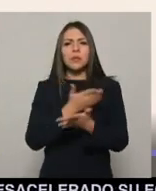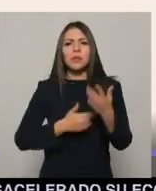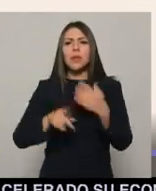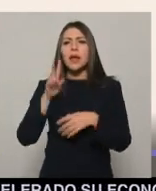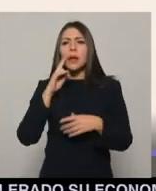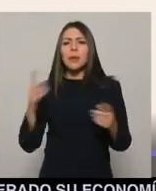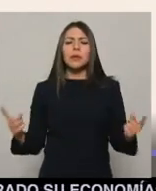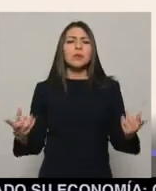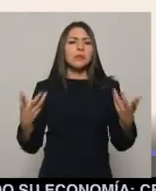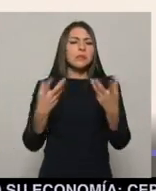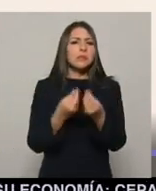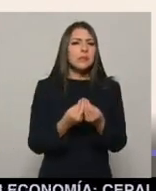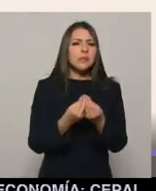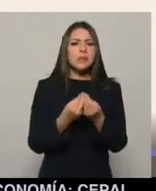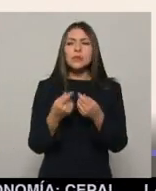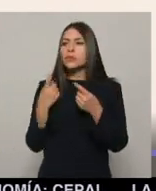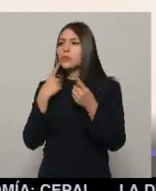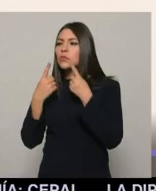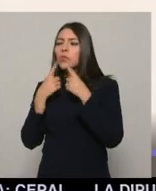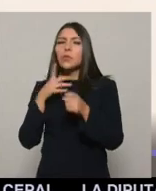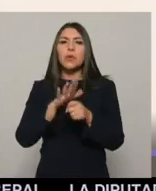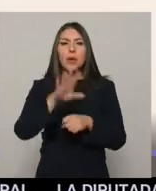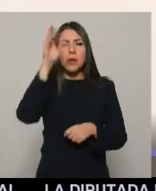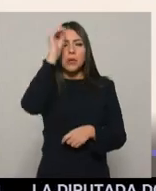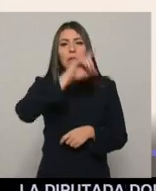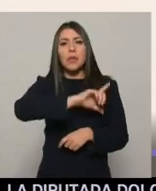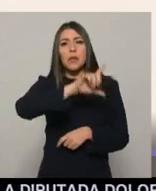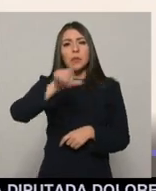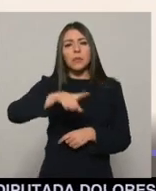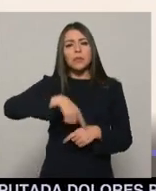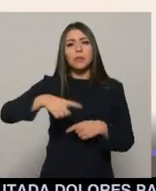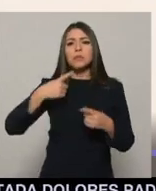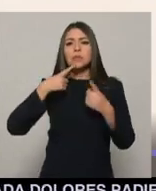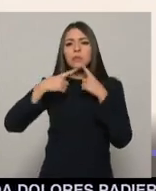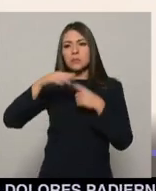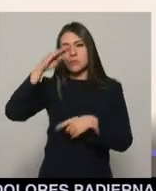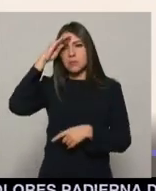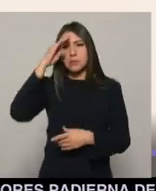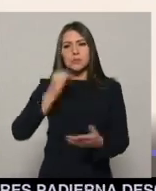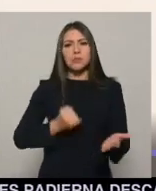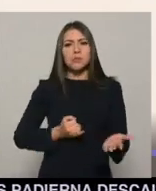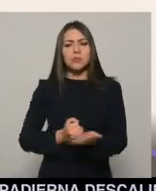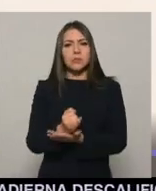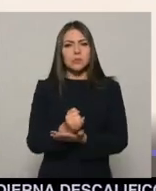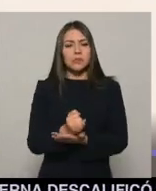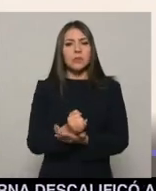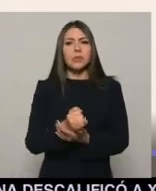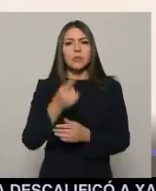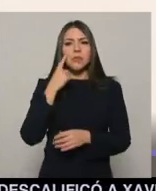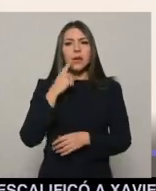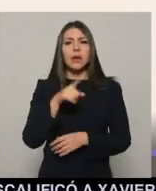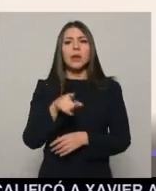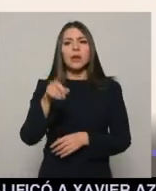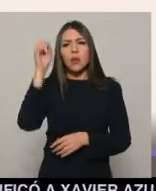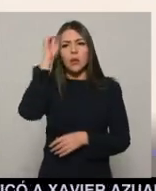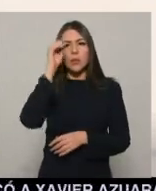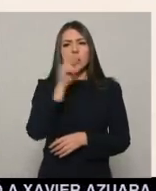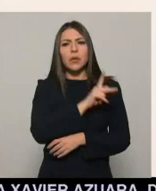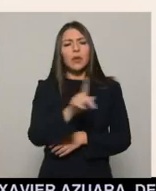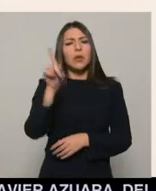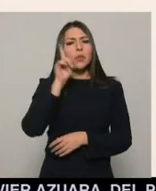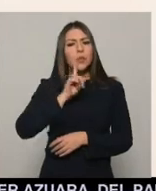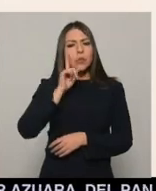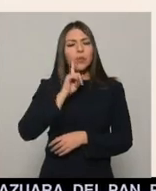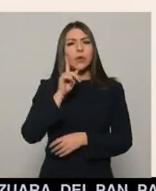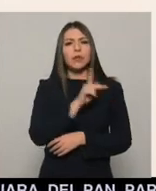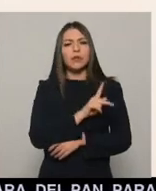estábamos opinando, y después de eso decidimos pues simplemente dar voz a lo que opinábamos como mujeres, como